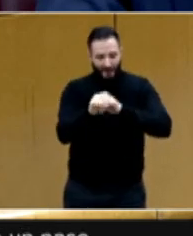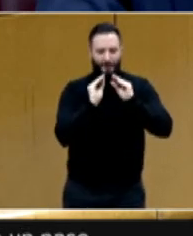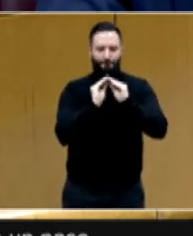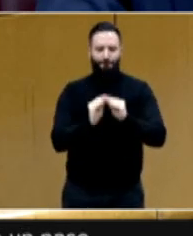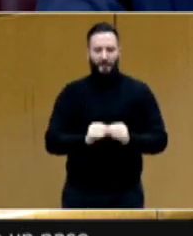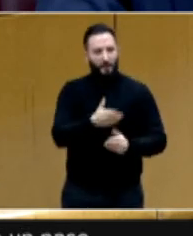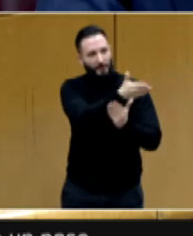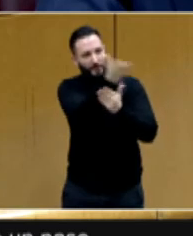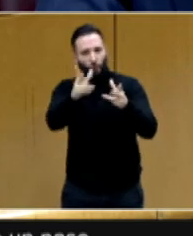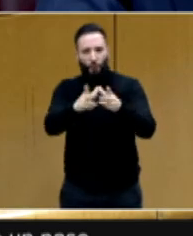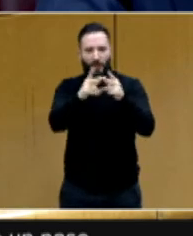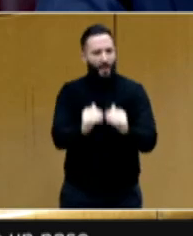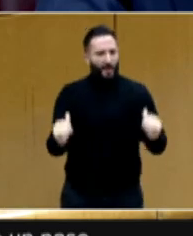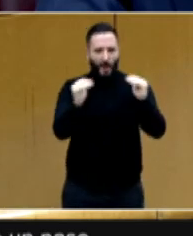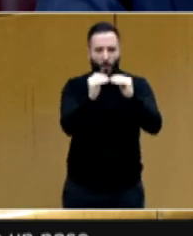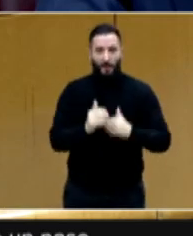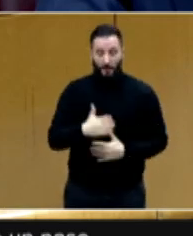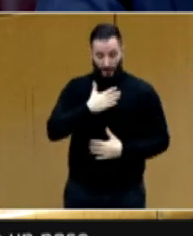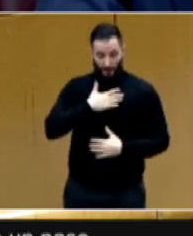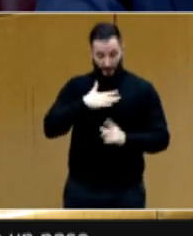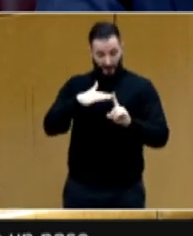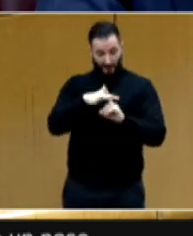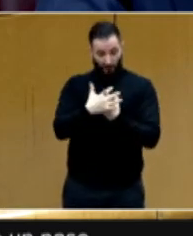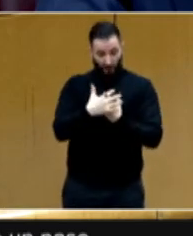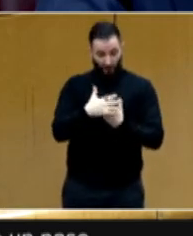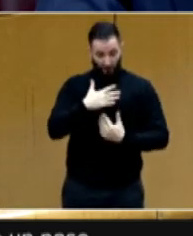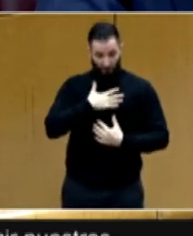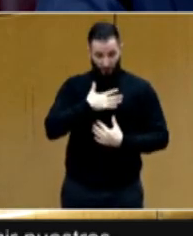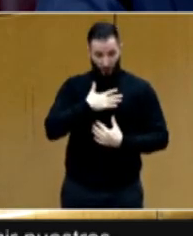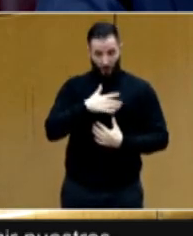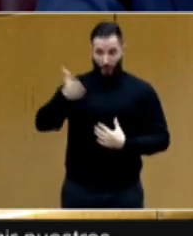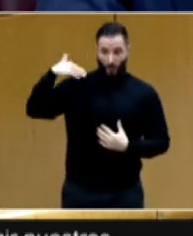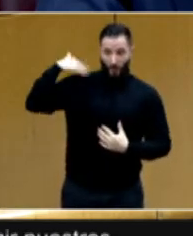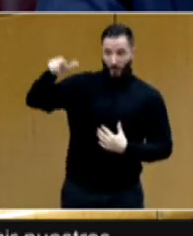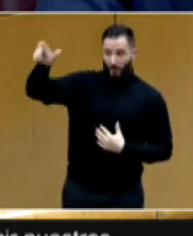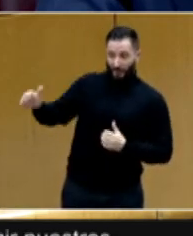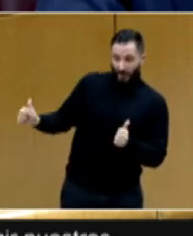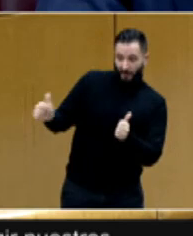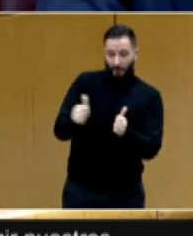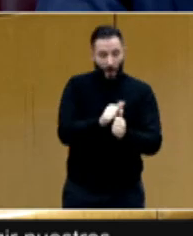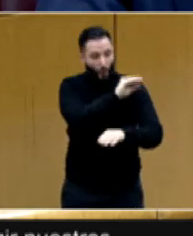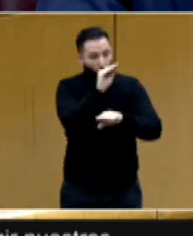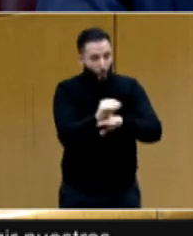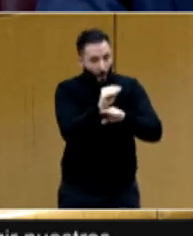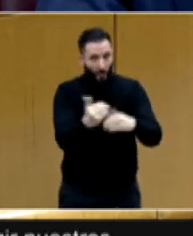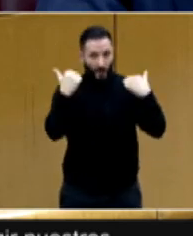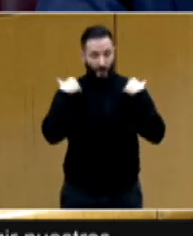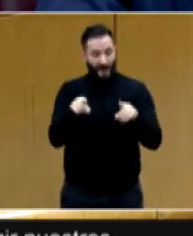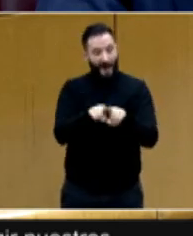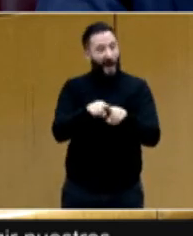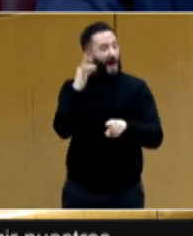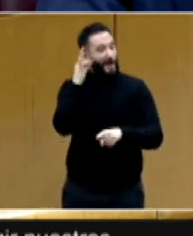resto de las personas en mi caso tengo una curatela puede decidir qué persona quise que fuera mi curadora mi hermana Esther